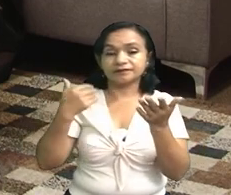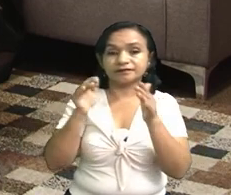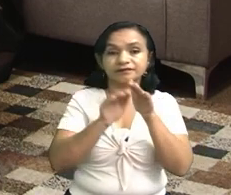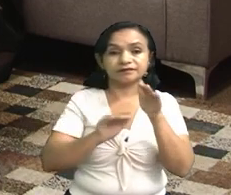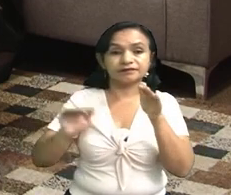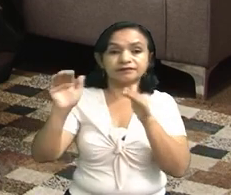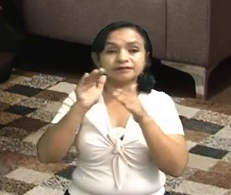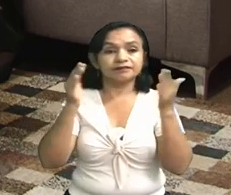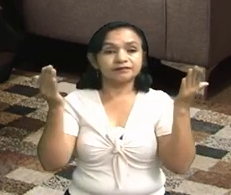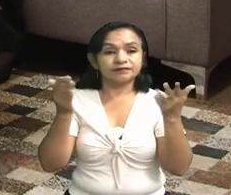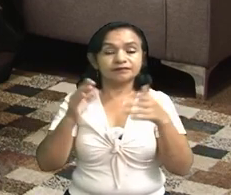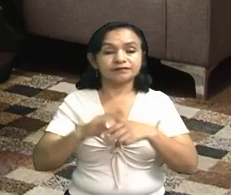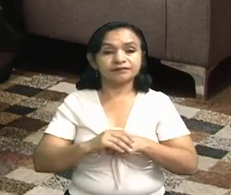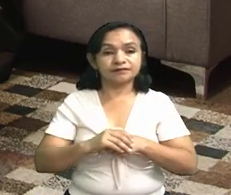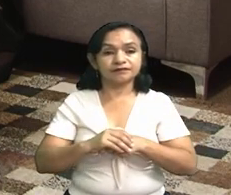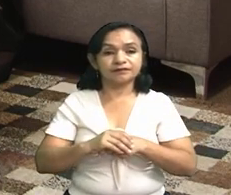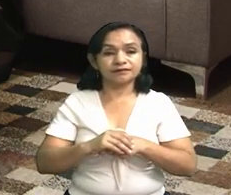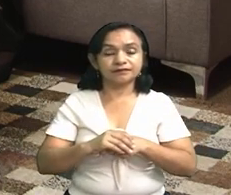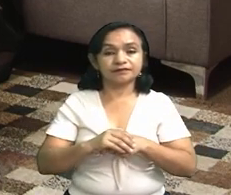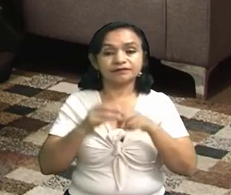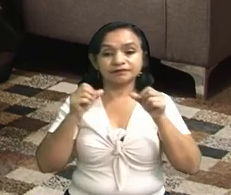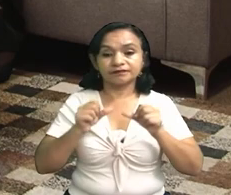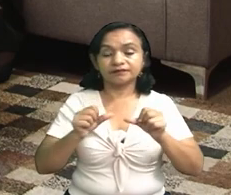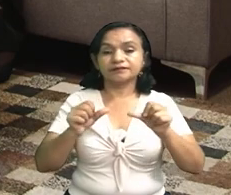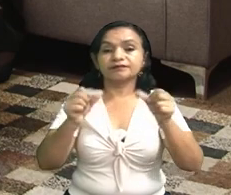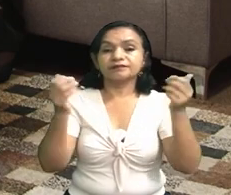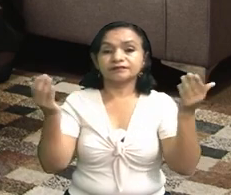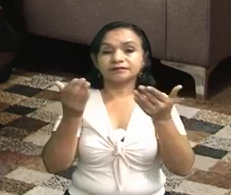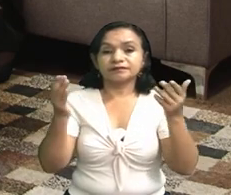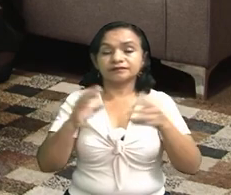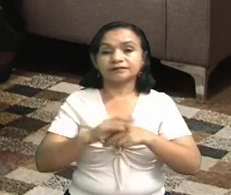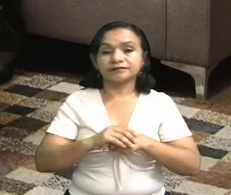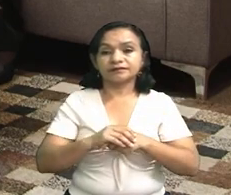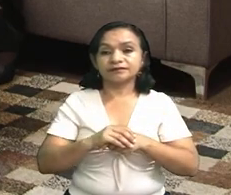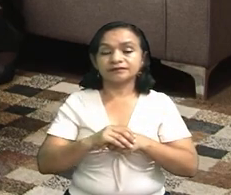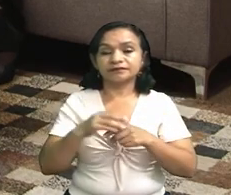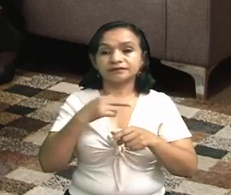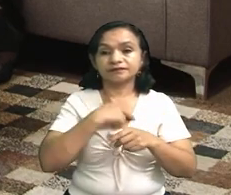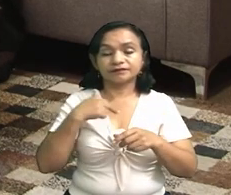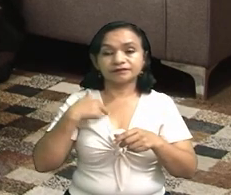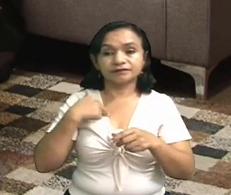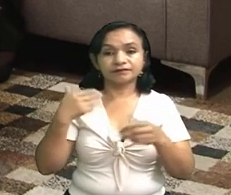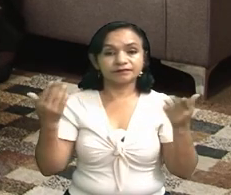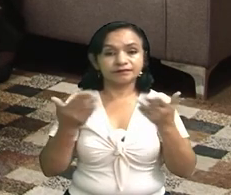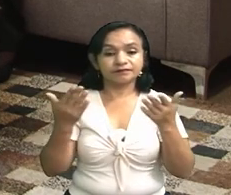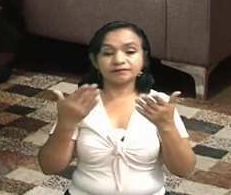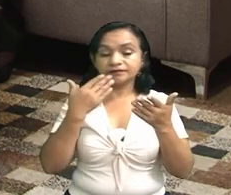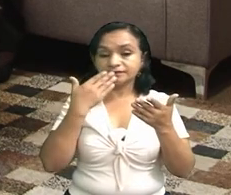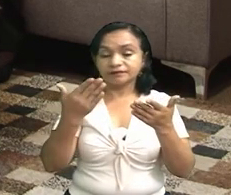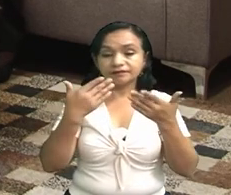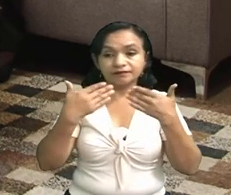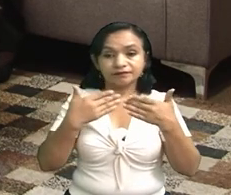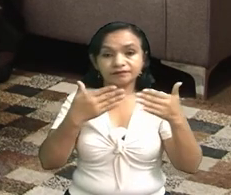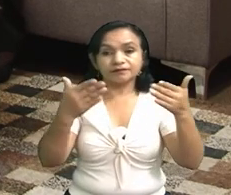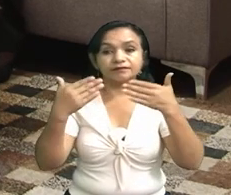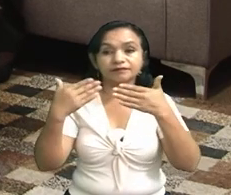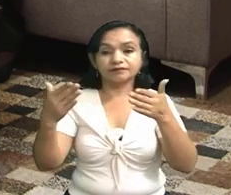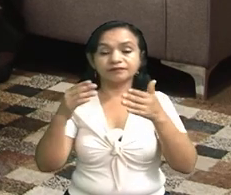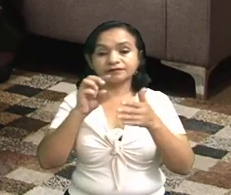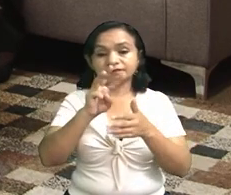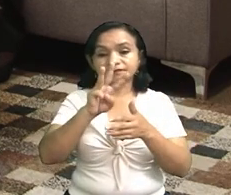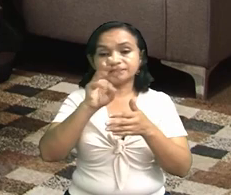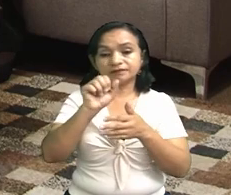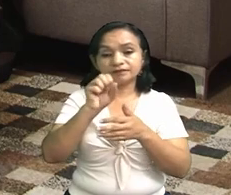este caso, sí, que brindaría ese seguimiento, ¿no? Sí, sí, o sea, es que hay oportunidades porque Huawei